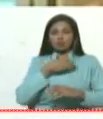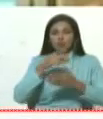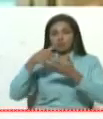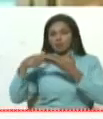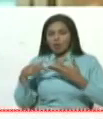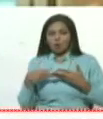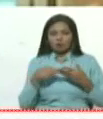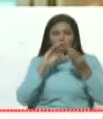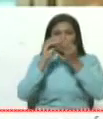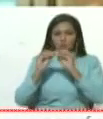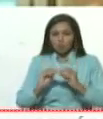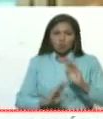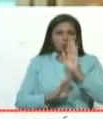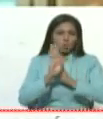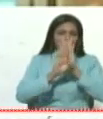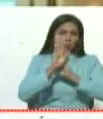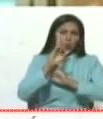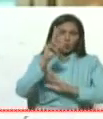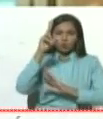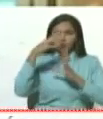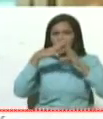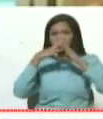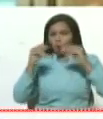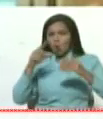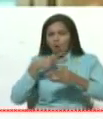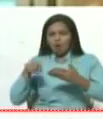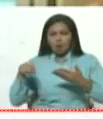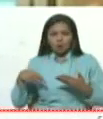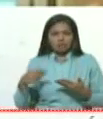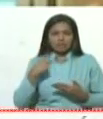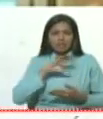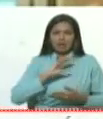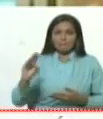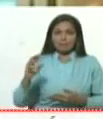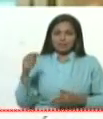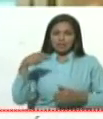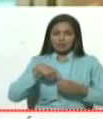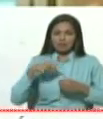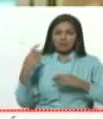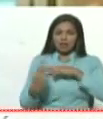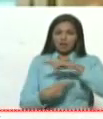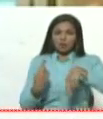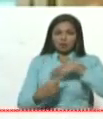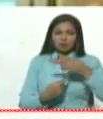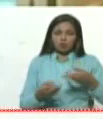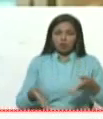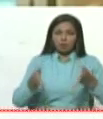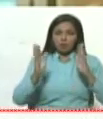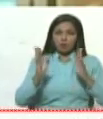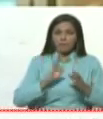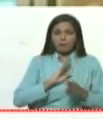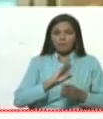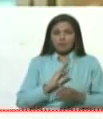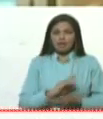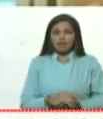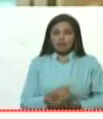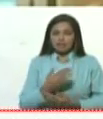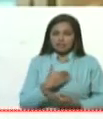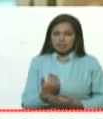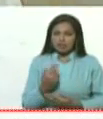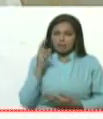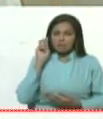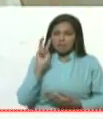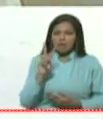instrumentos para avanzar. Todos los instrumentos los tiene la patria a través de la revolución. Estas infraestructuras, padre Molina, me gustaría que hiciera un